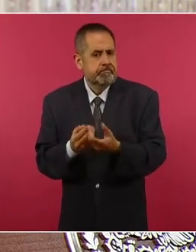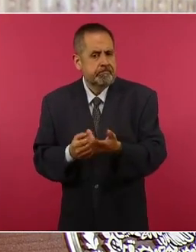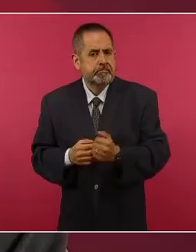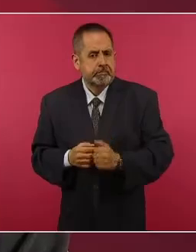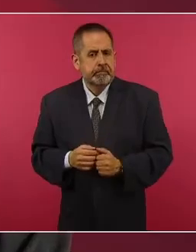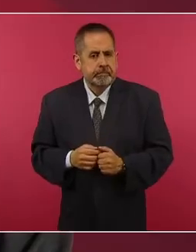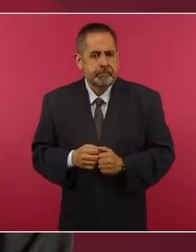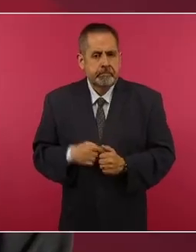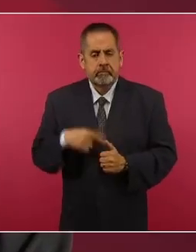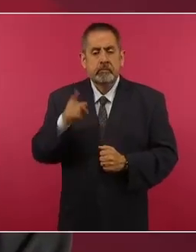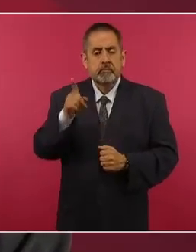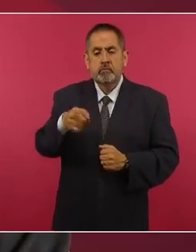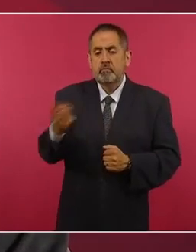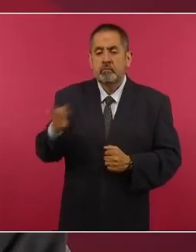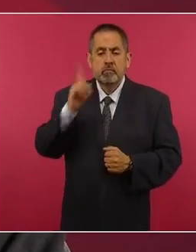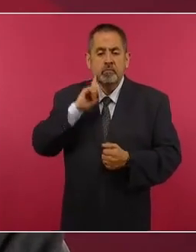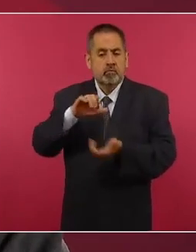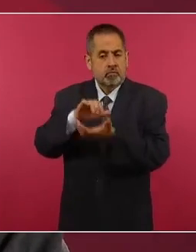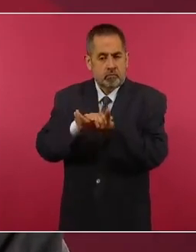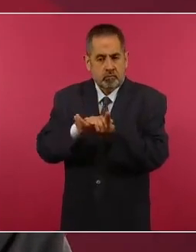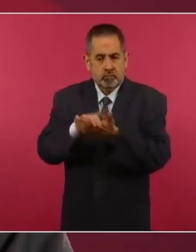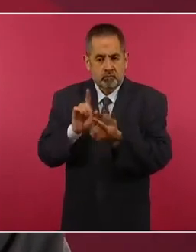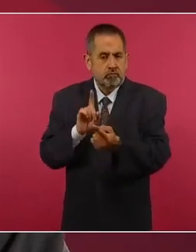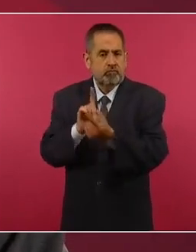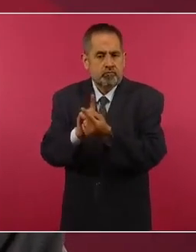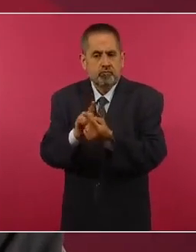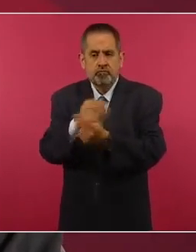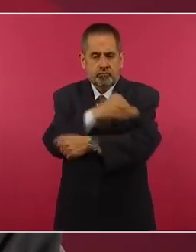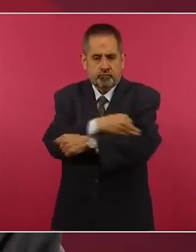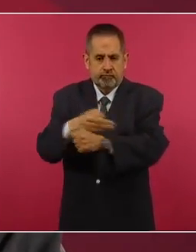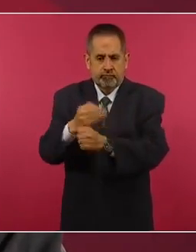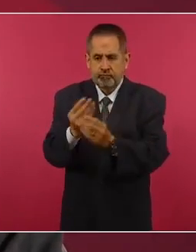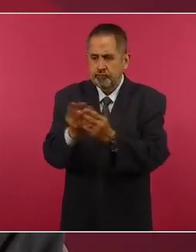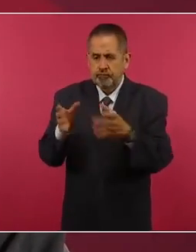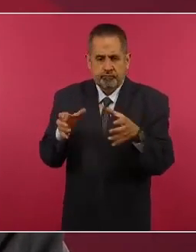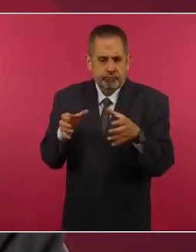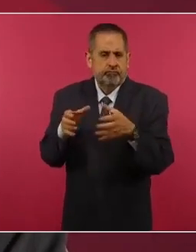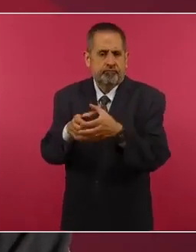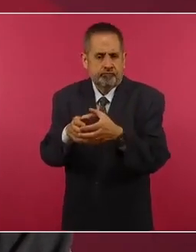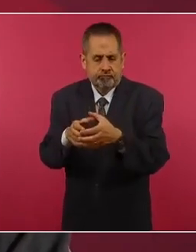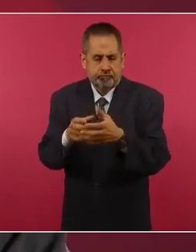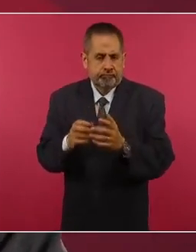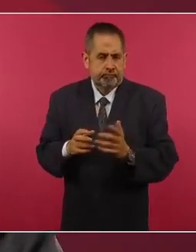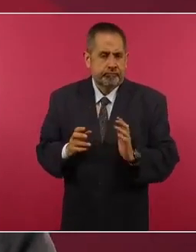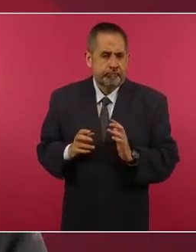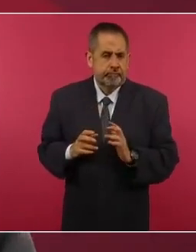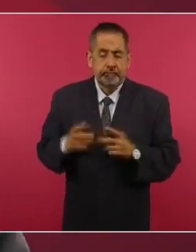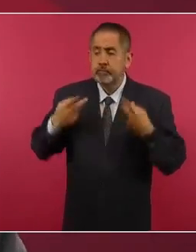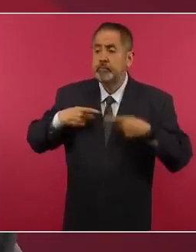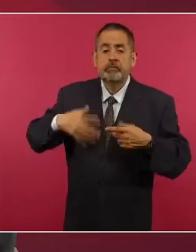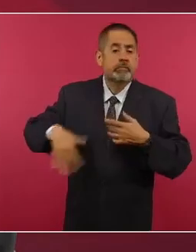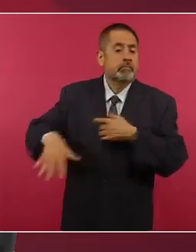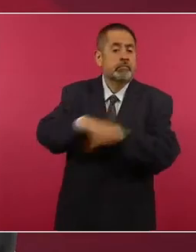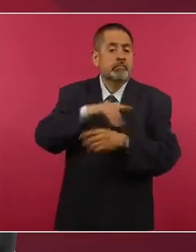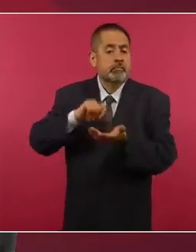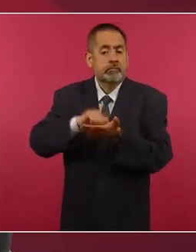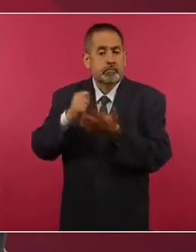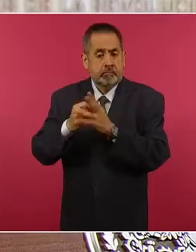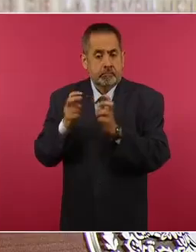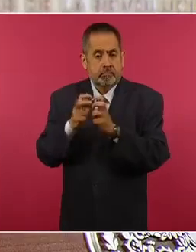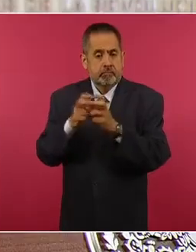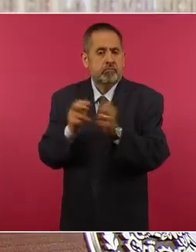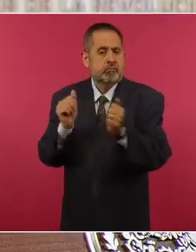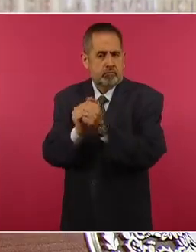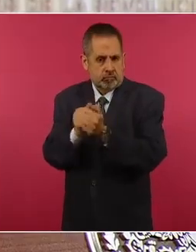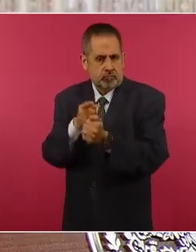y a su esposa y a toda su familia. Porque la gente de Tamaulipas está